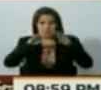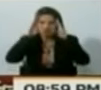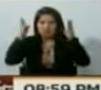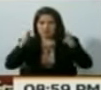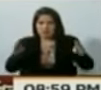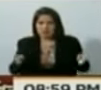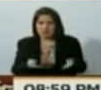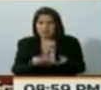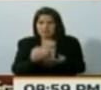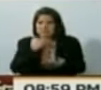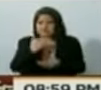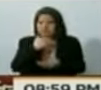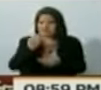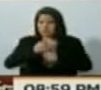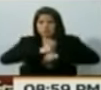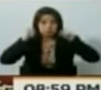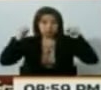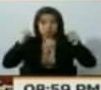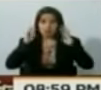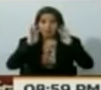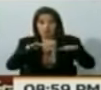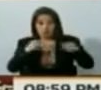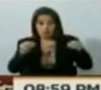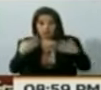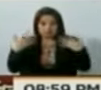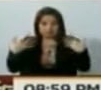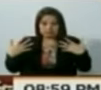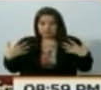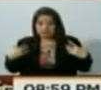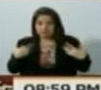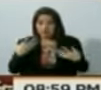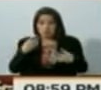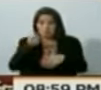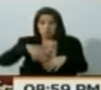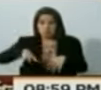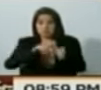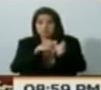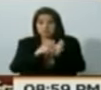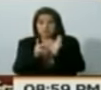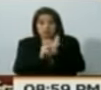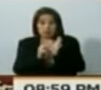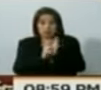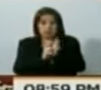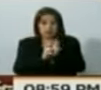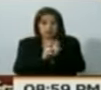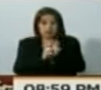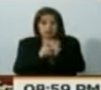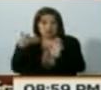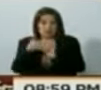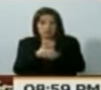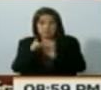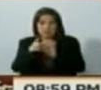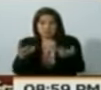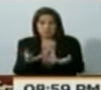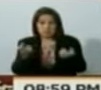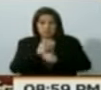explotar, por lo que generó alarma en los trabajadores y poblaciones vecinas. ¿Se imaginan que eso hubiese ocurrido? Gracias